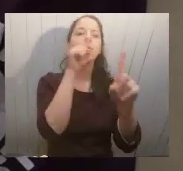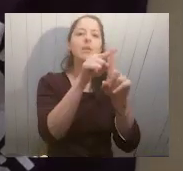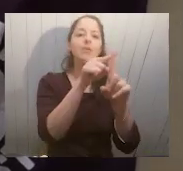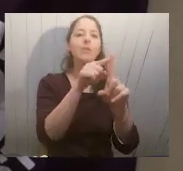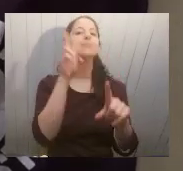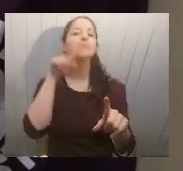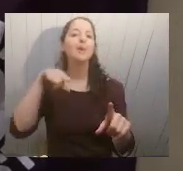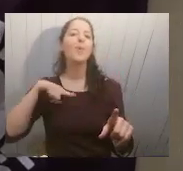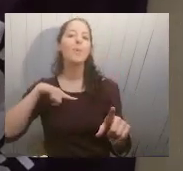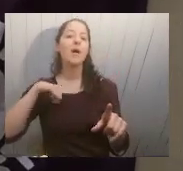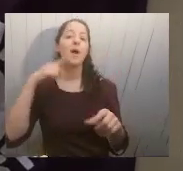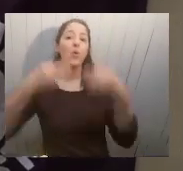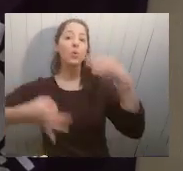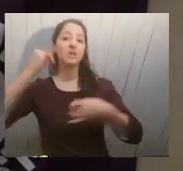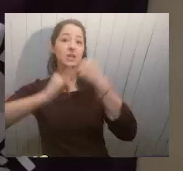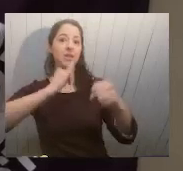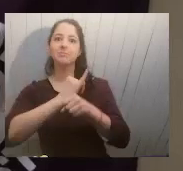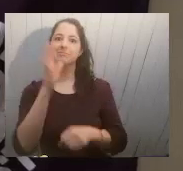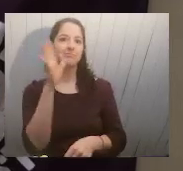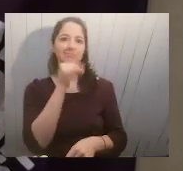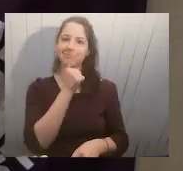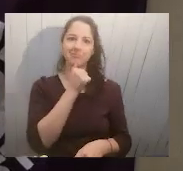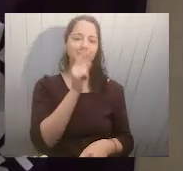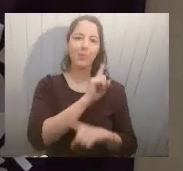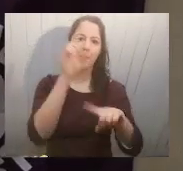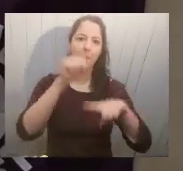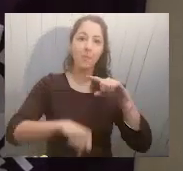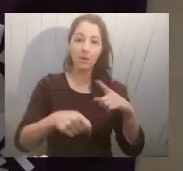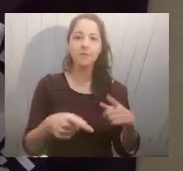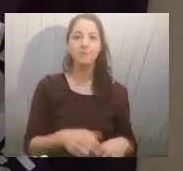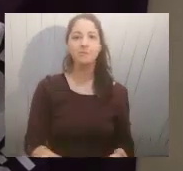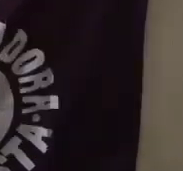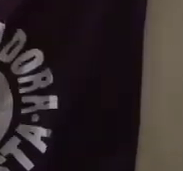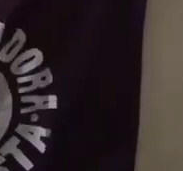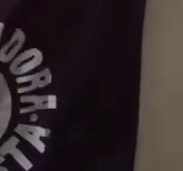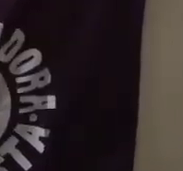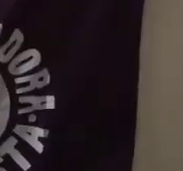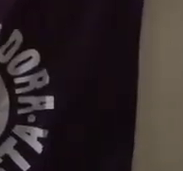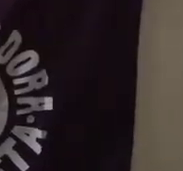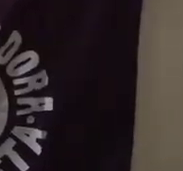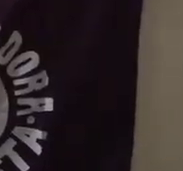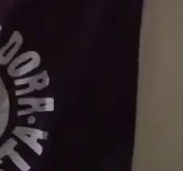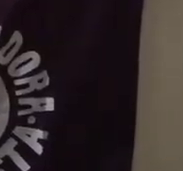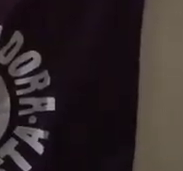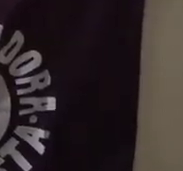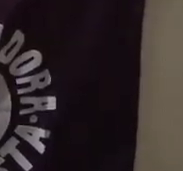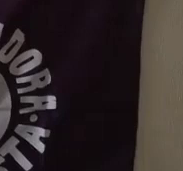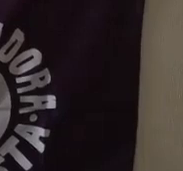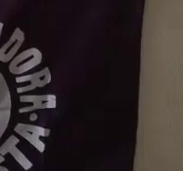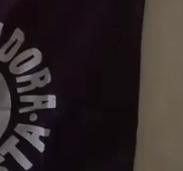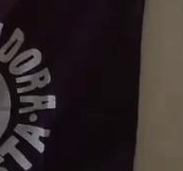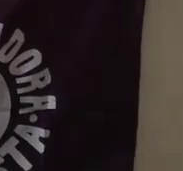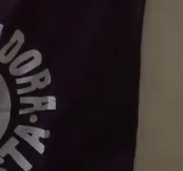gobierno. Se sigue legislando la represión y criminalización del futuro con leyes para perfeccionar el sistema de inteligencia y con una ley